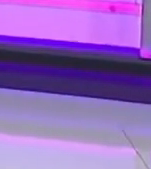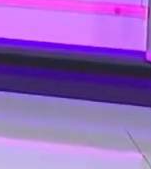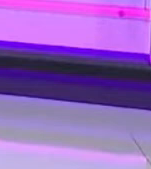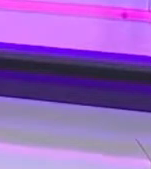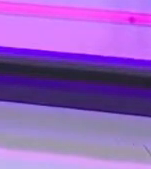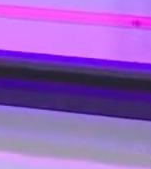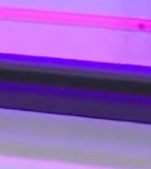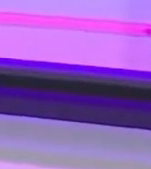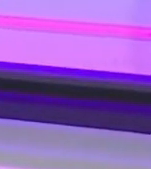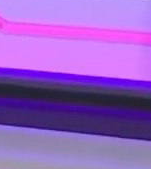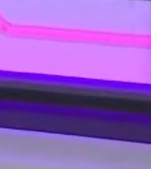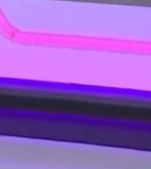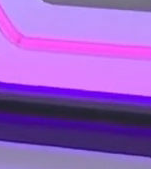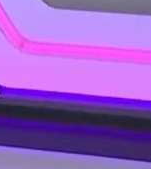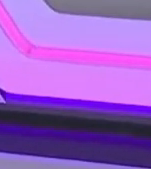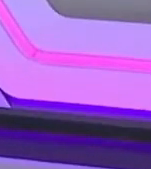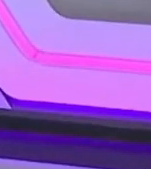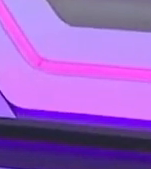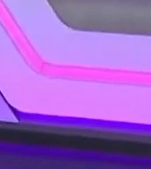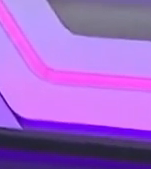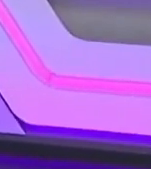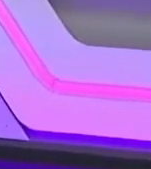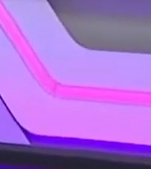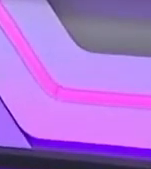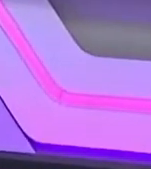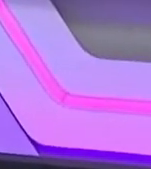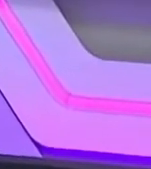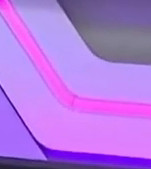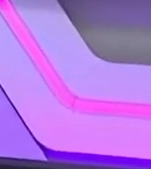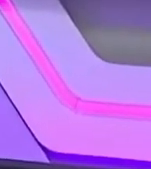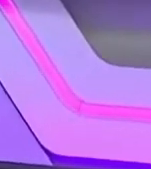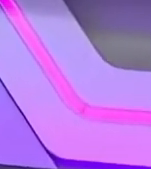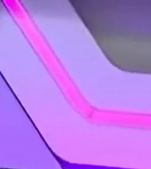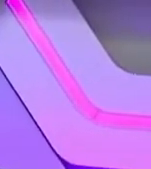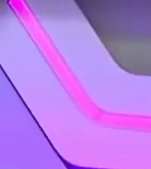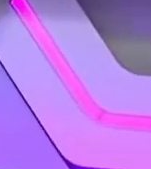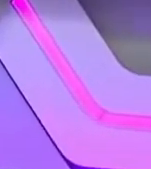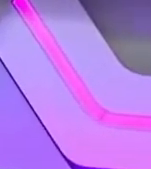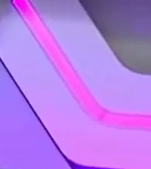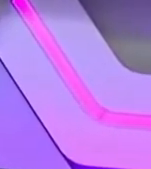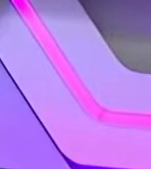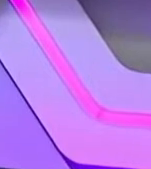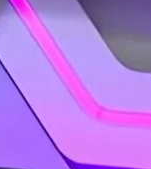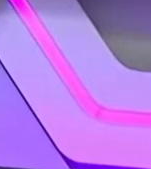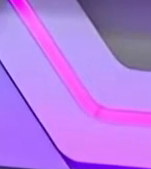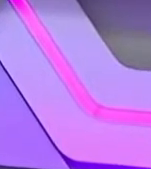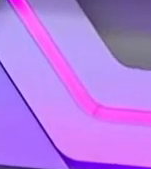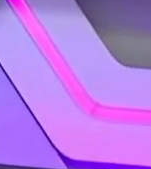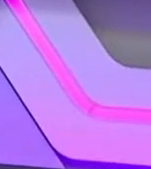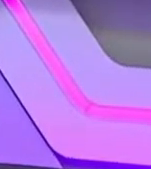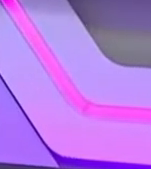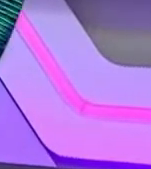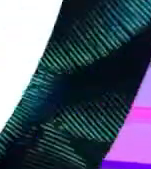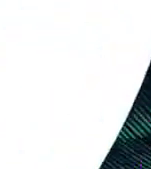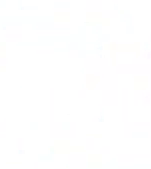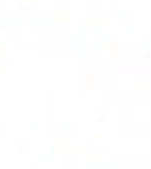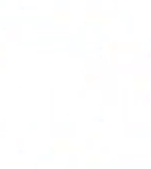las protagonistas. Quiero invitarlos a que conozcan una interesante conversación entre Alejandra Garcés y Paloma Ávila.